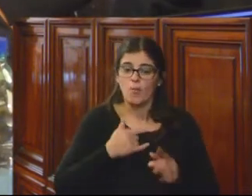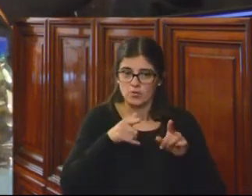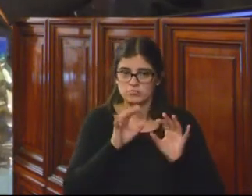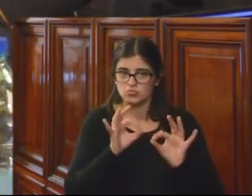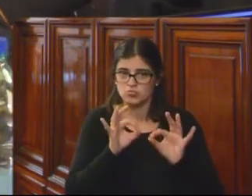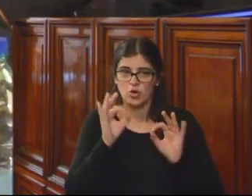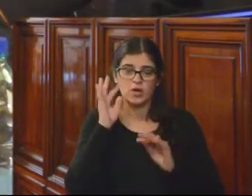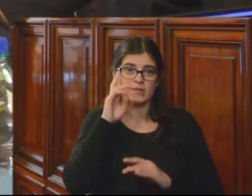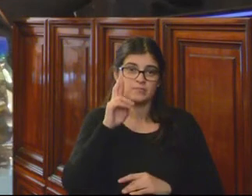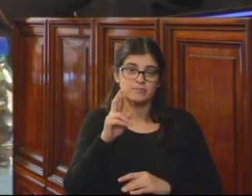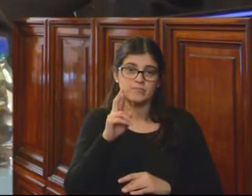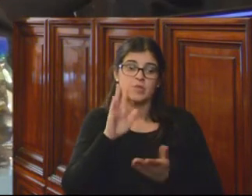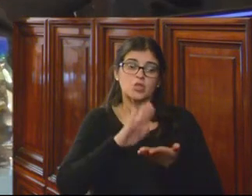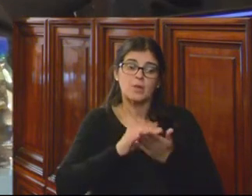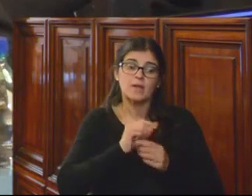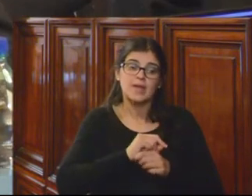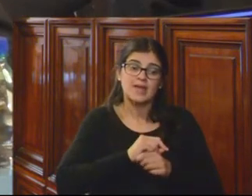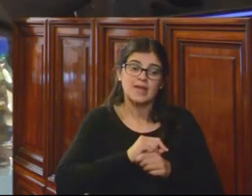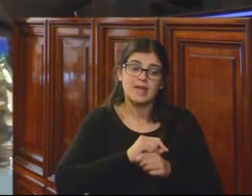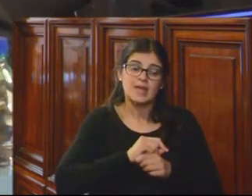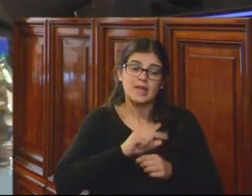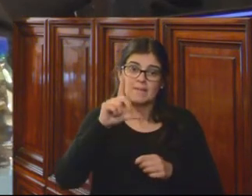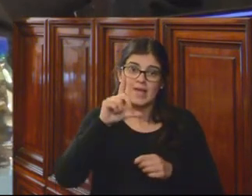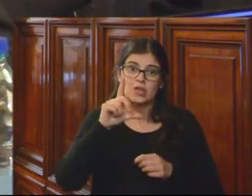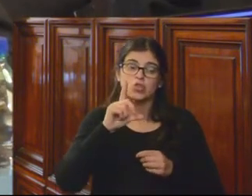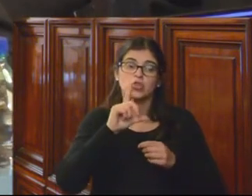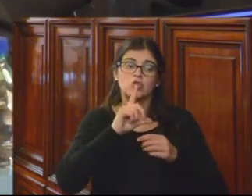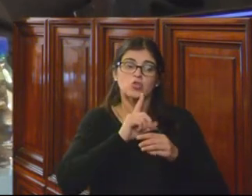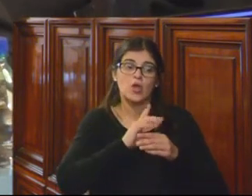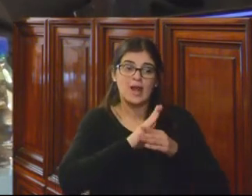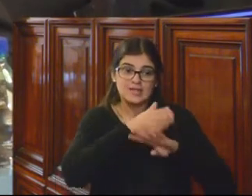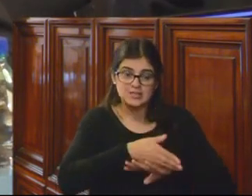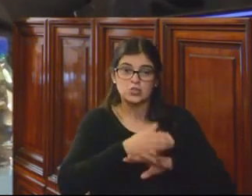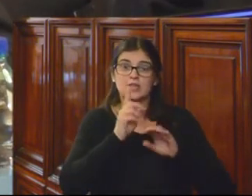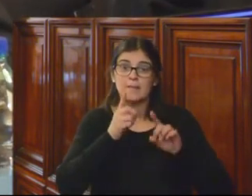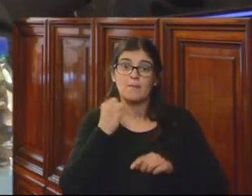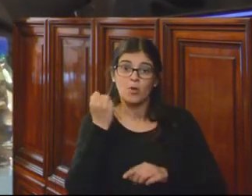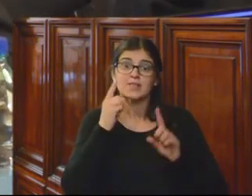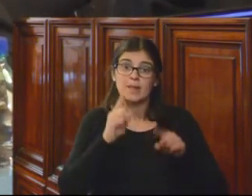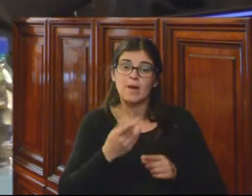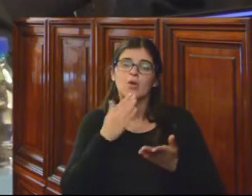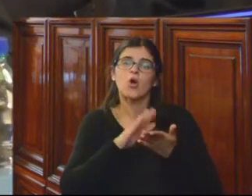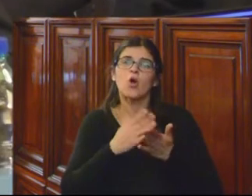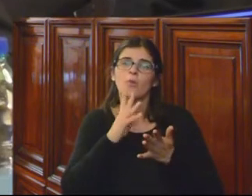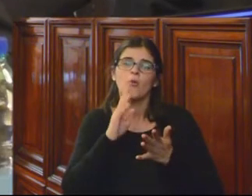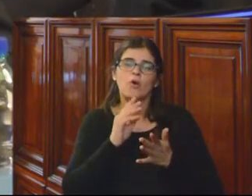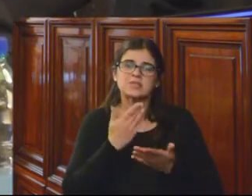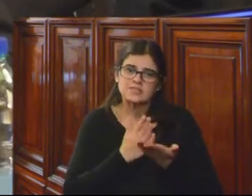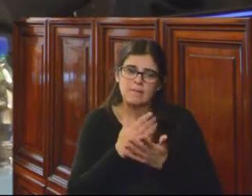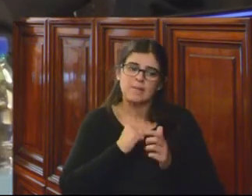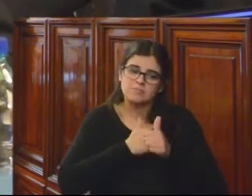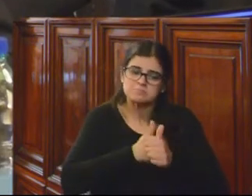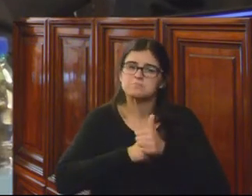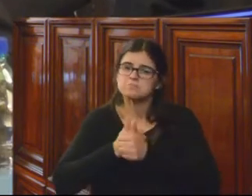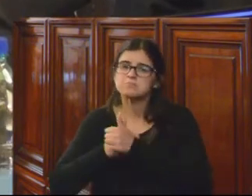Con respecto al incremento, en el acceso, no solamente que es importante, sino que lo hemos estado acompañando con un conjunto